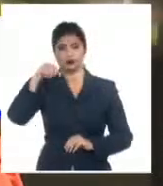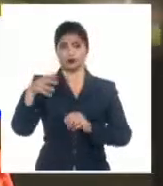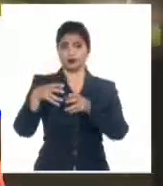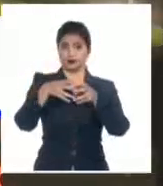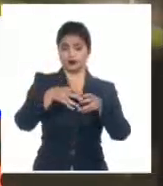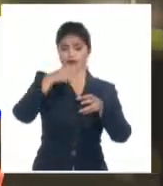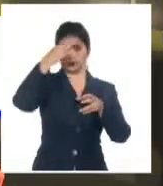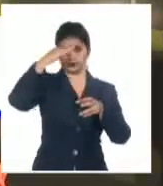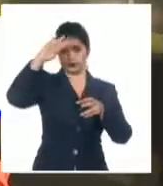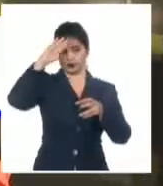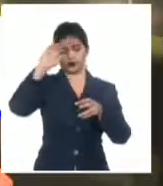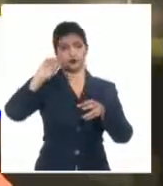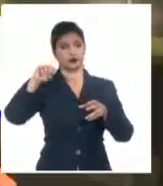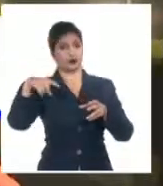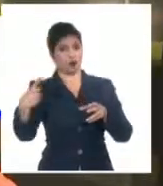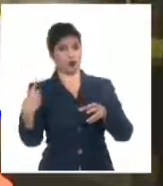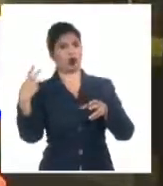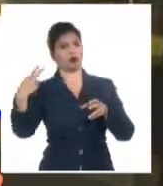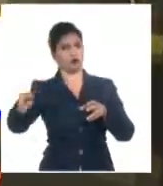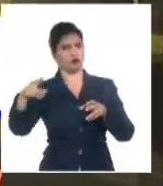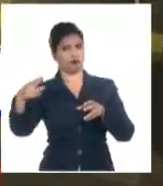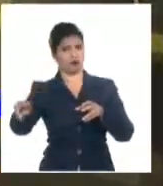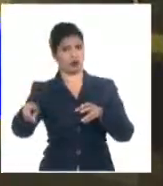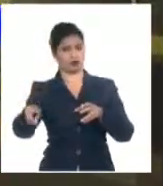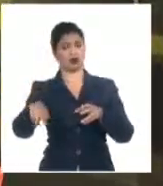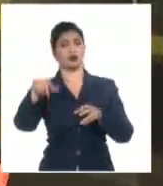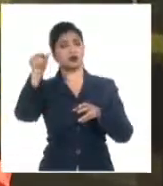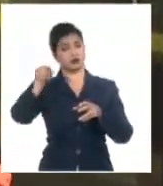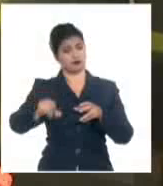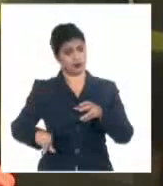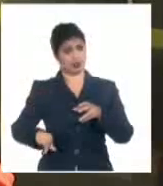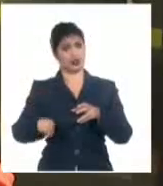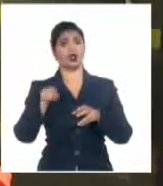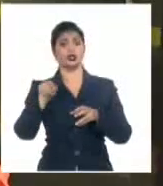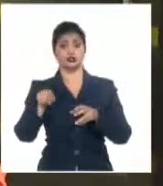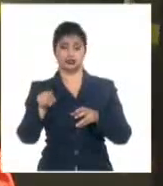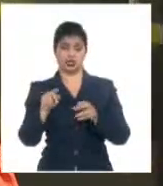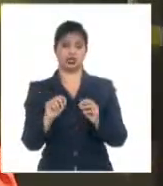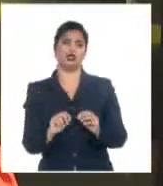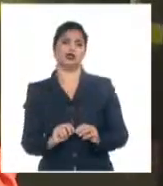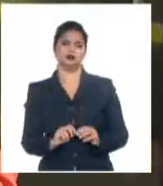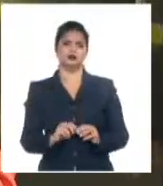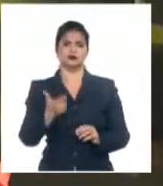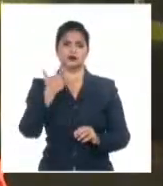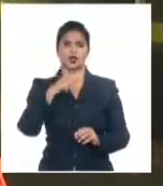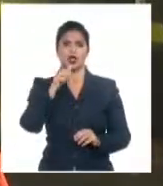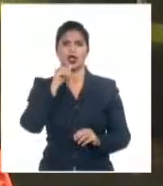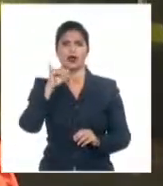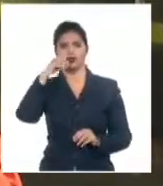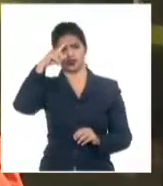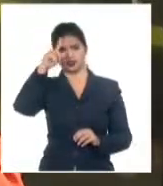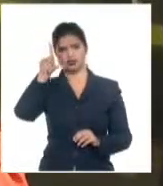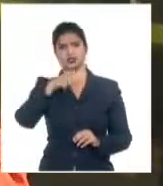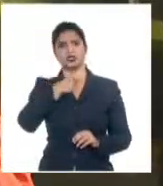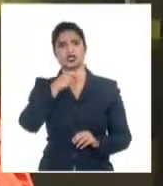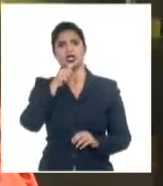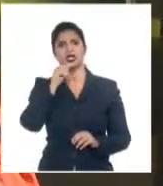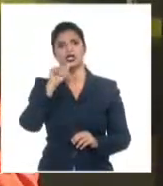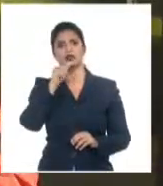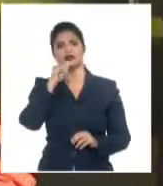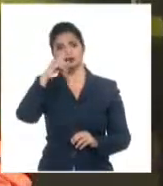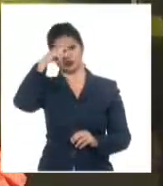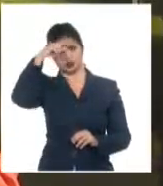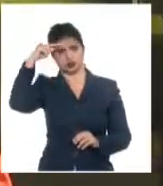sumó una medalla más. Se trata de la presea de plata del discóbolo Andrileidy Sillot, quien enfrentó una